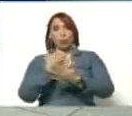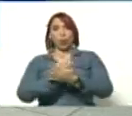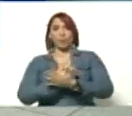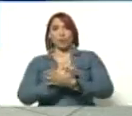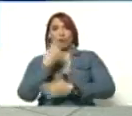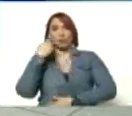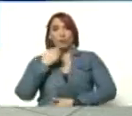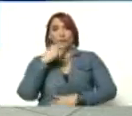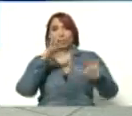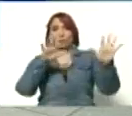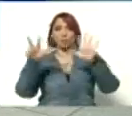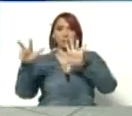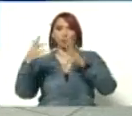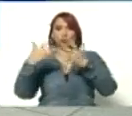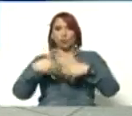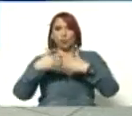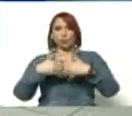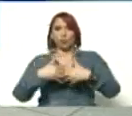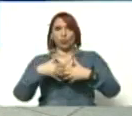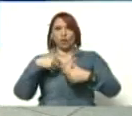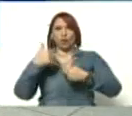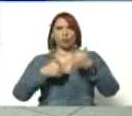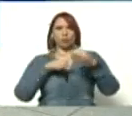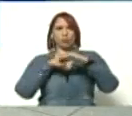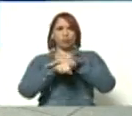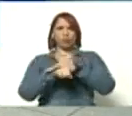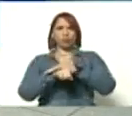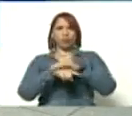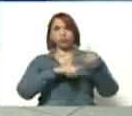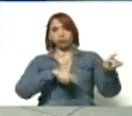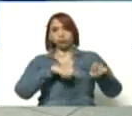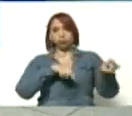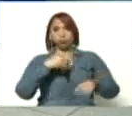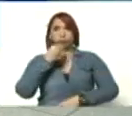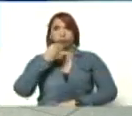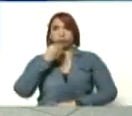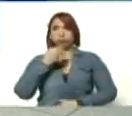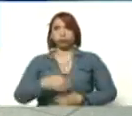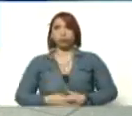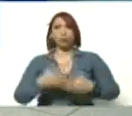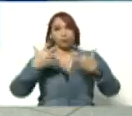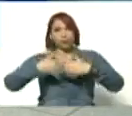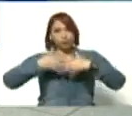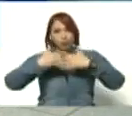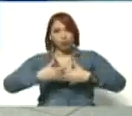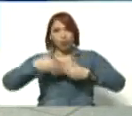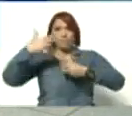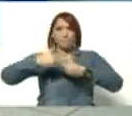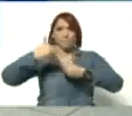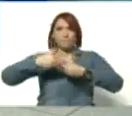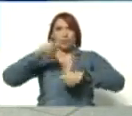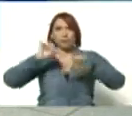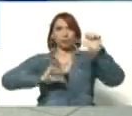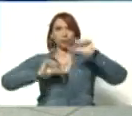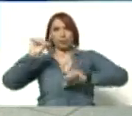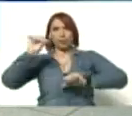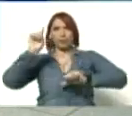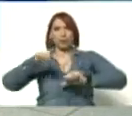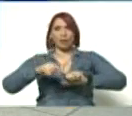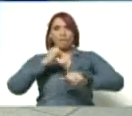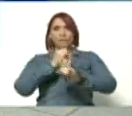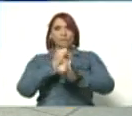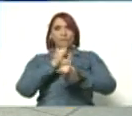18 motores, dentro de los cuales destaca agroalimentaria, industria, petroquímica,